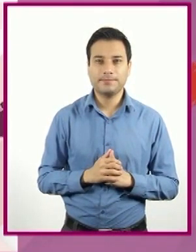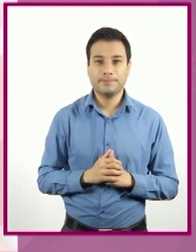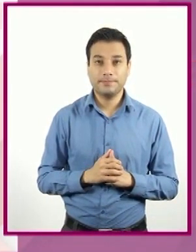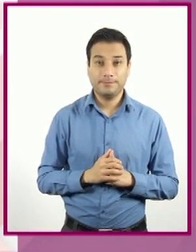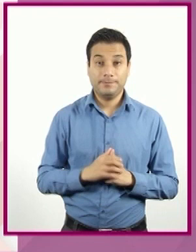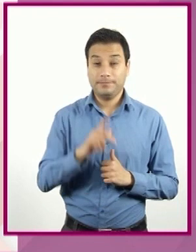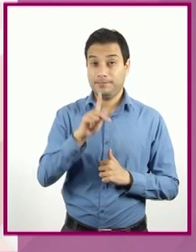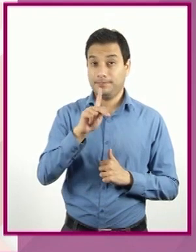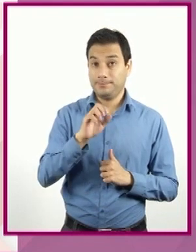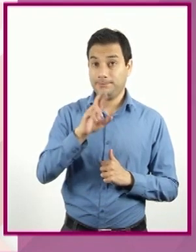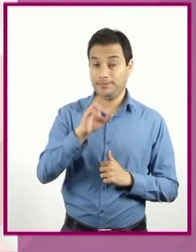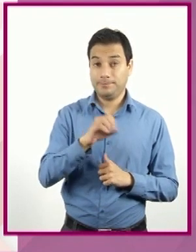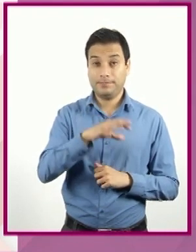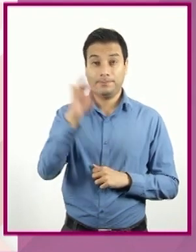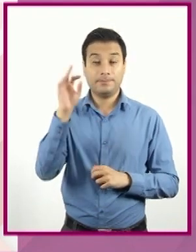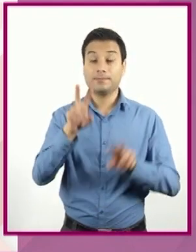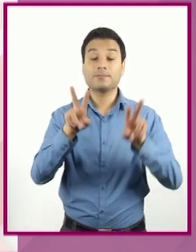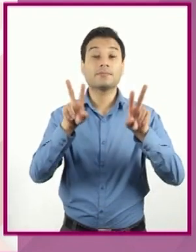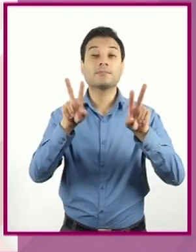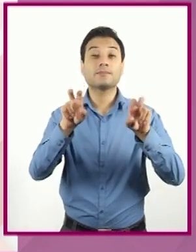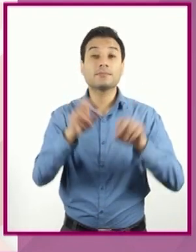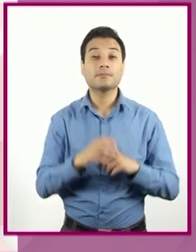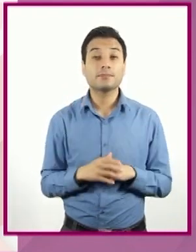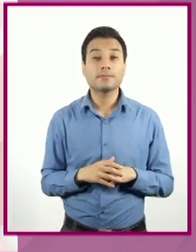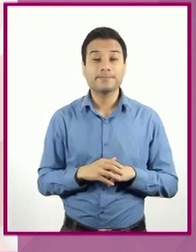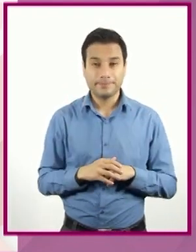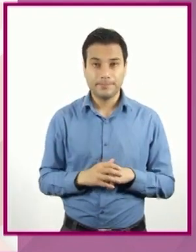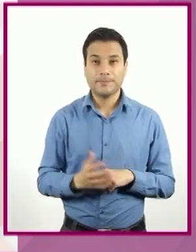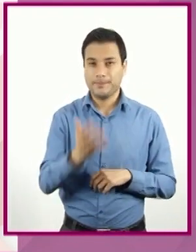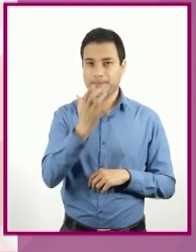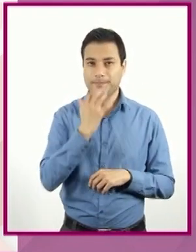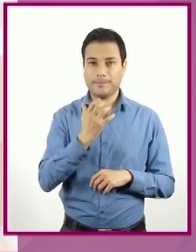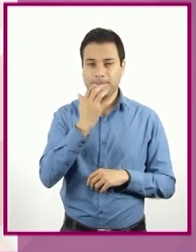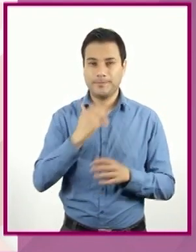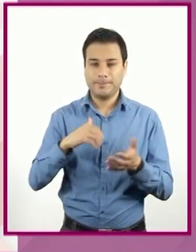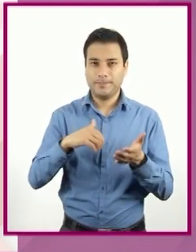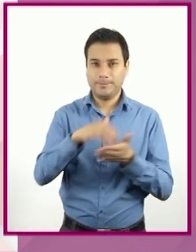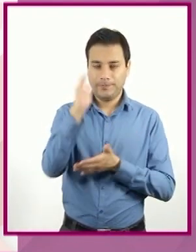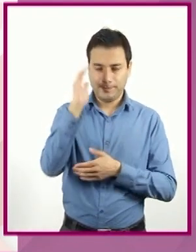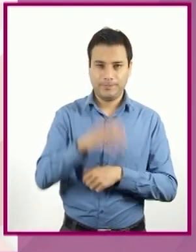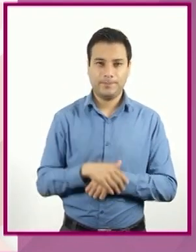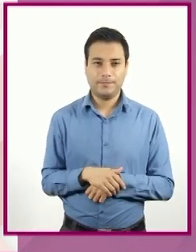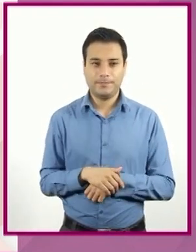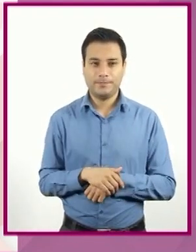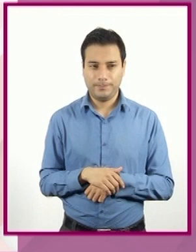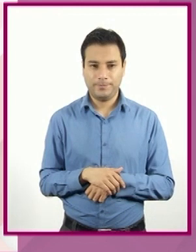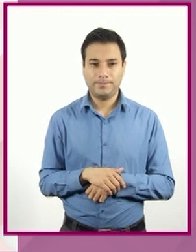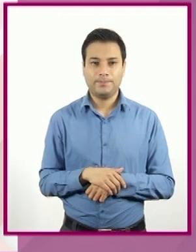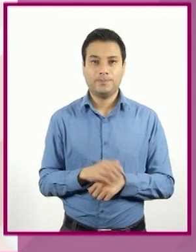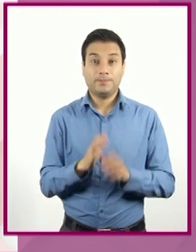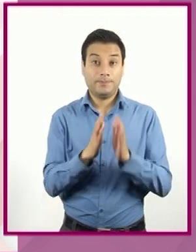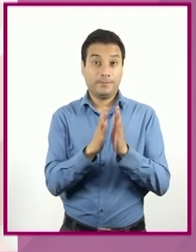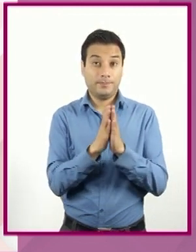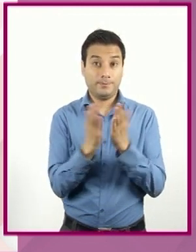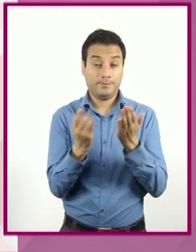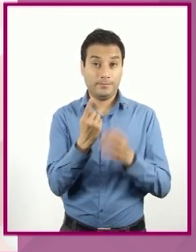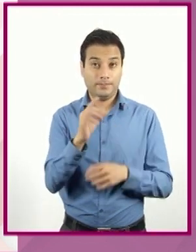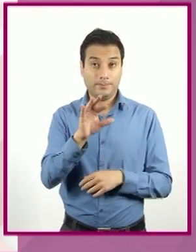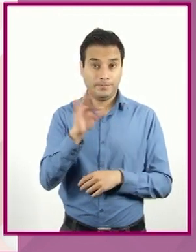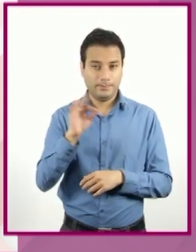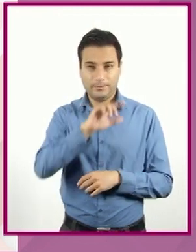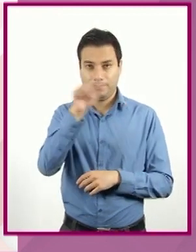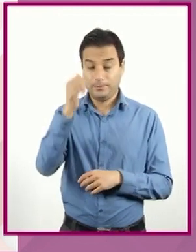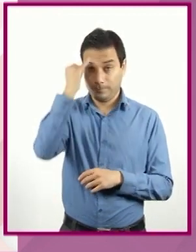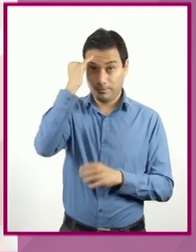Pedro escogió el tema de la exclusión judía, por lo que eligió un texto de su libro. Identificó las ideas principales y